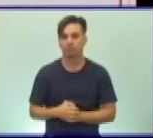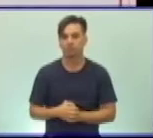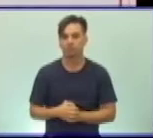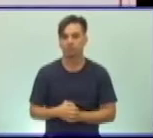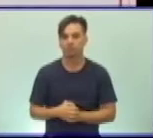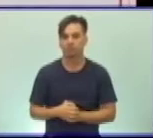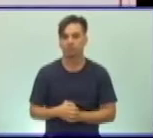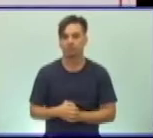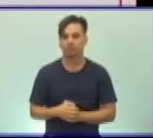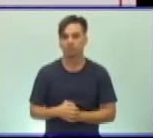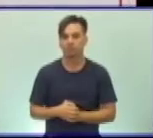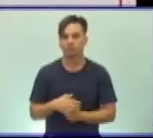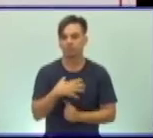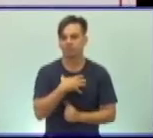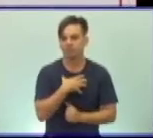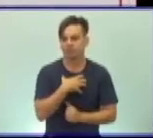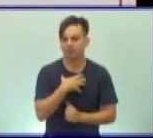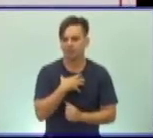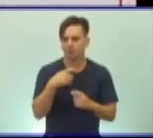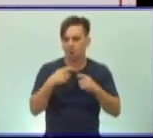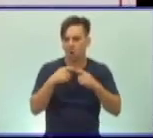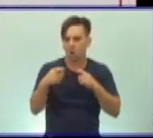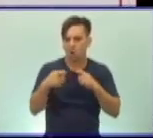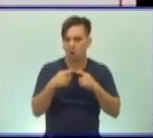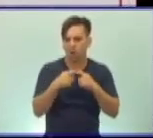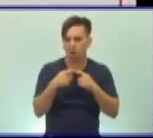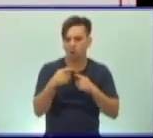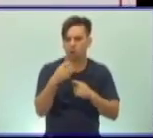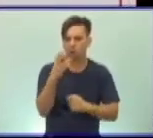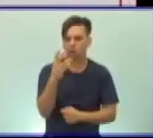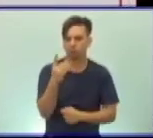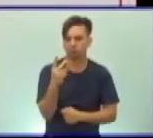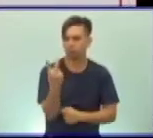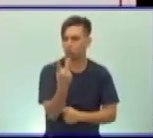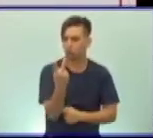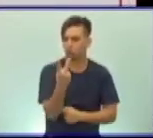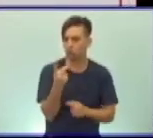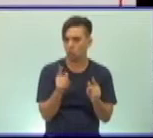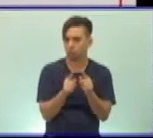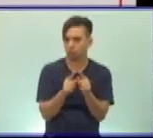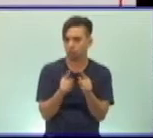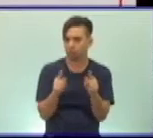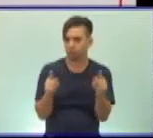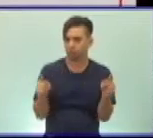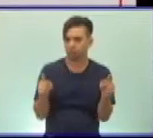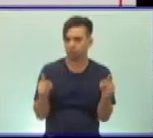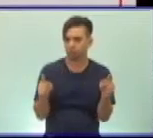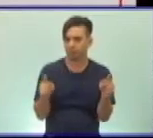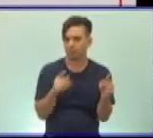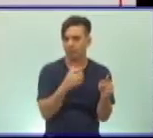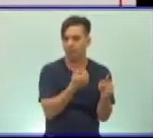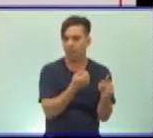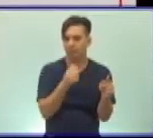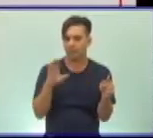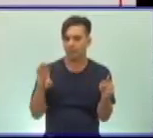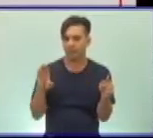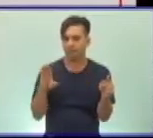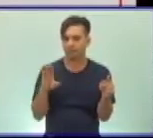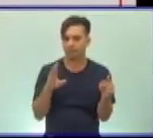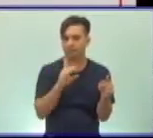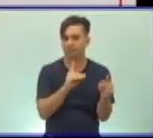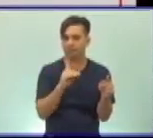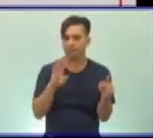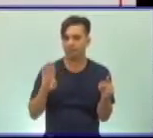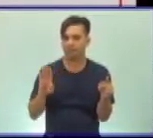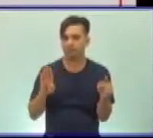presencia de las longitudes de dos segmentos, el segmento AB y el segmento EB. Si